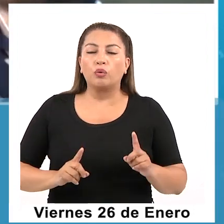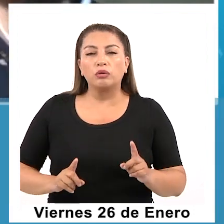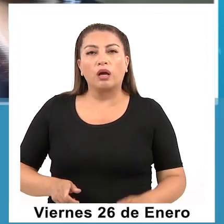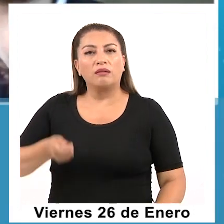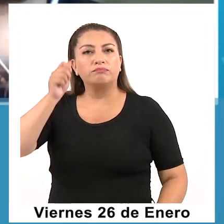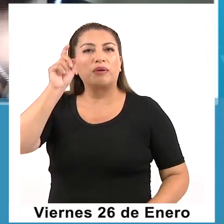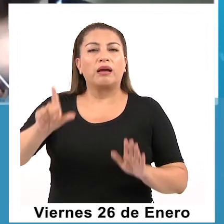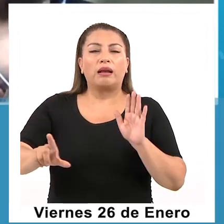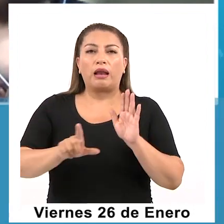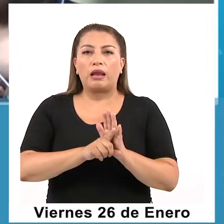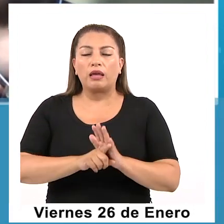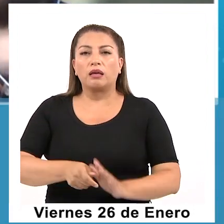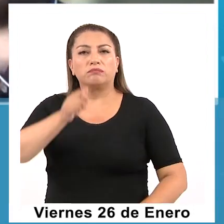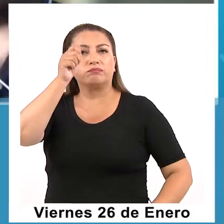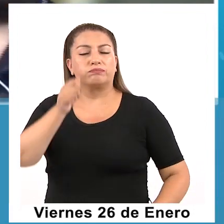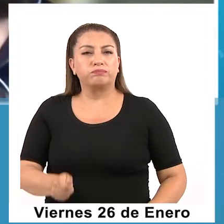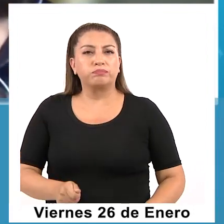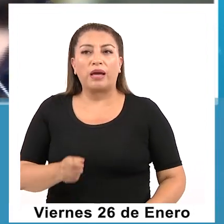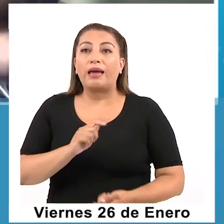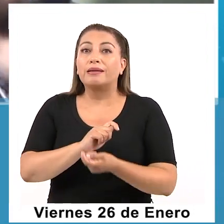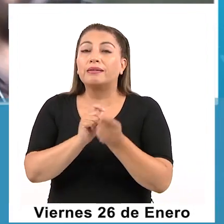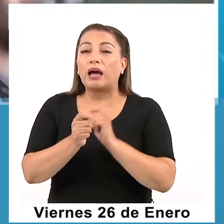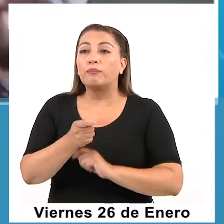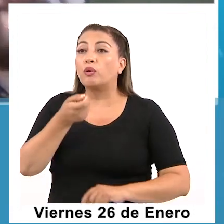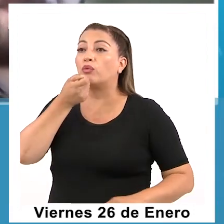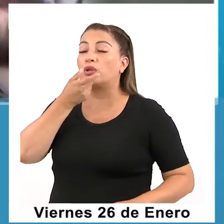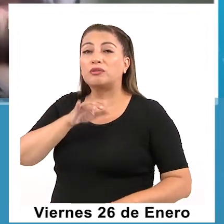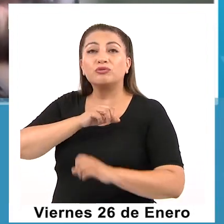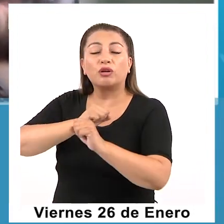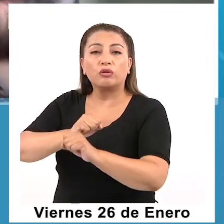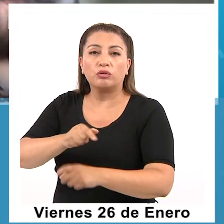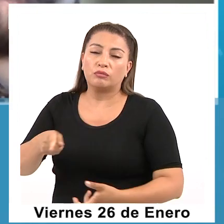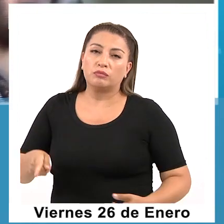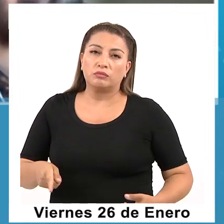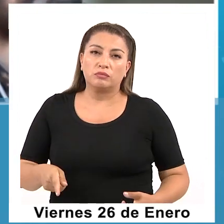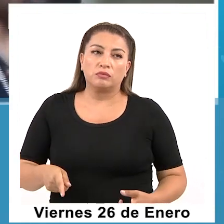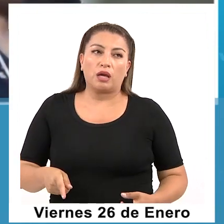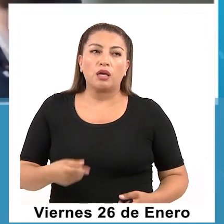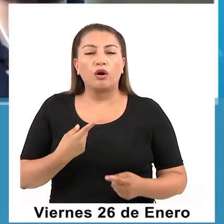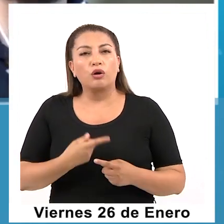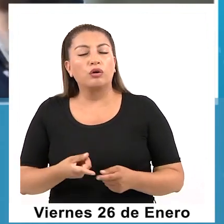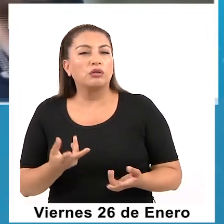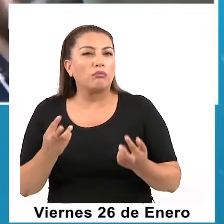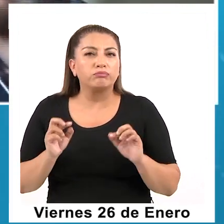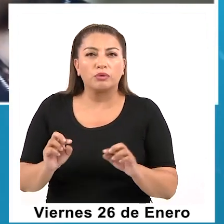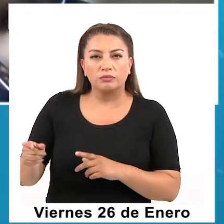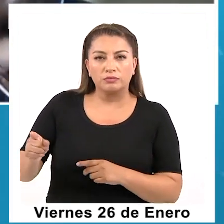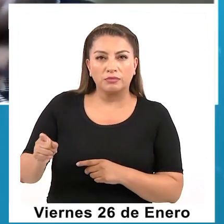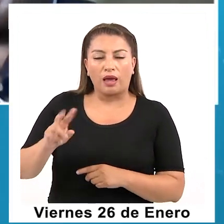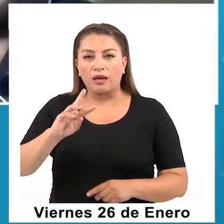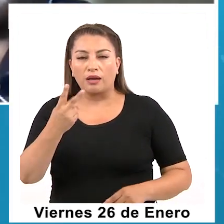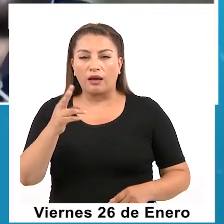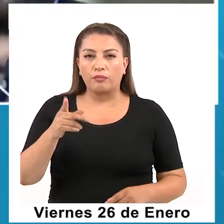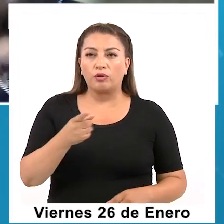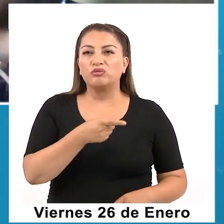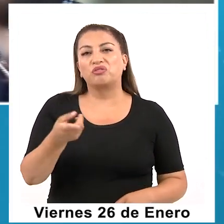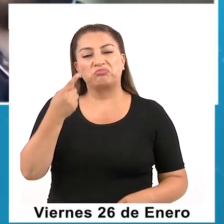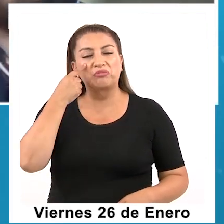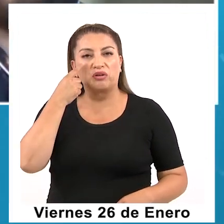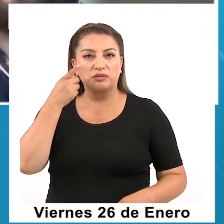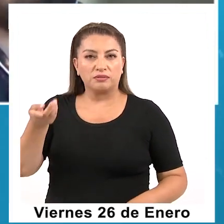cambie Ya, en algún minuto, haya una acusación y en el fondo haya salidas alternativas, ¿cierto? Que todas las